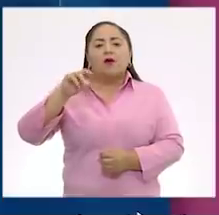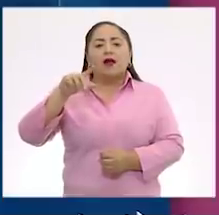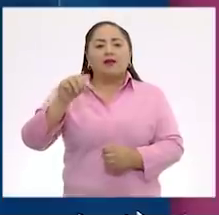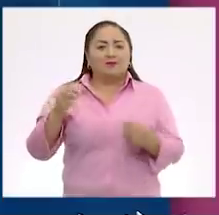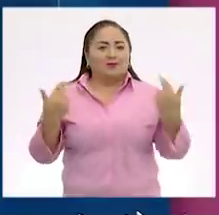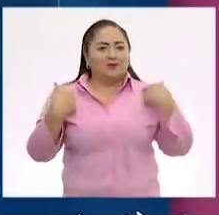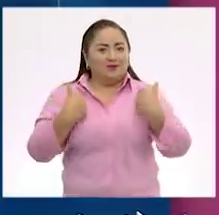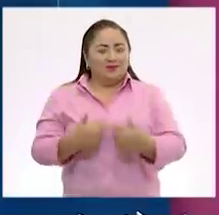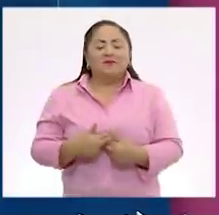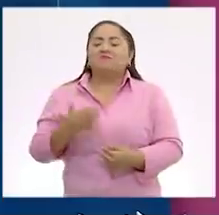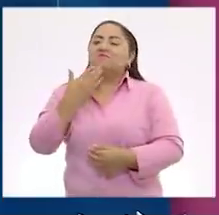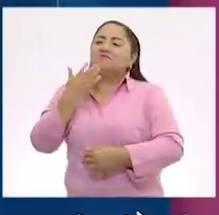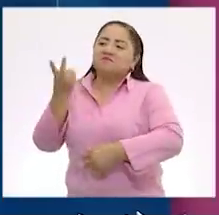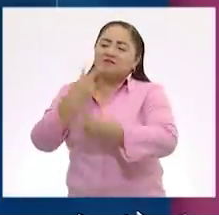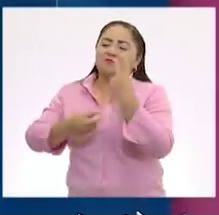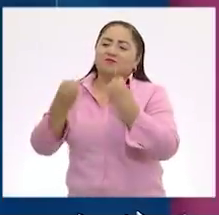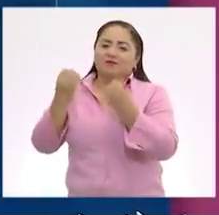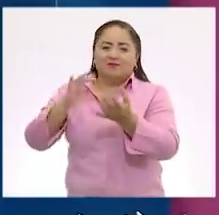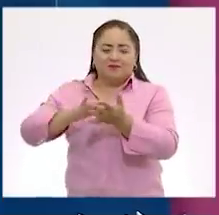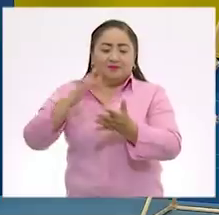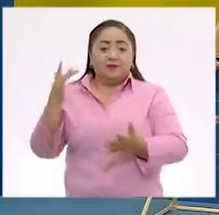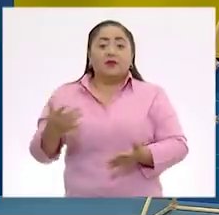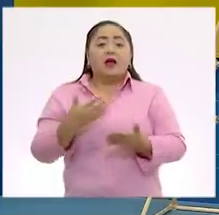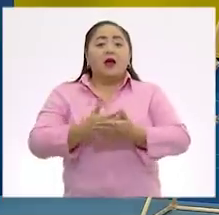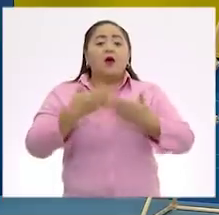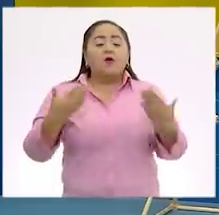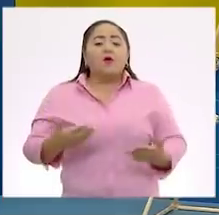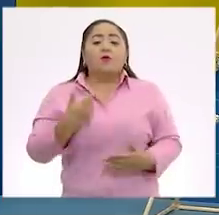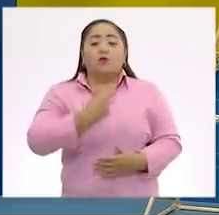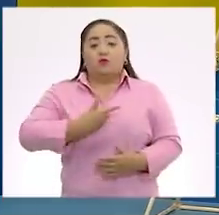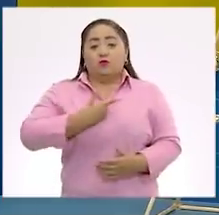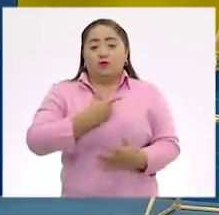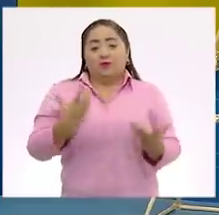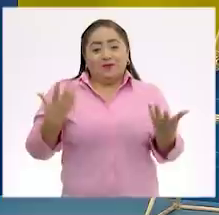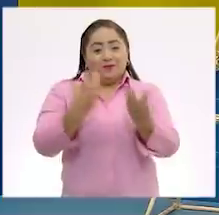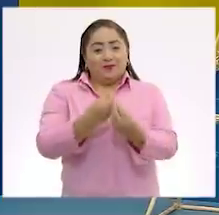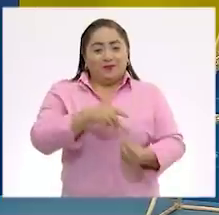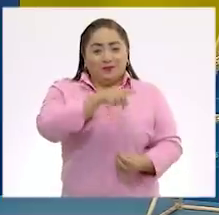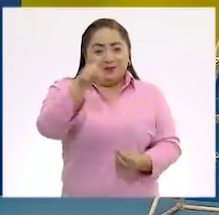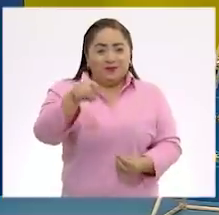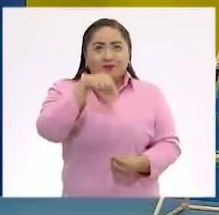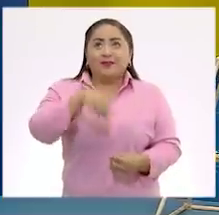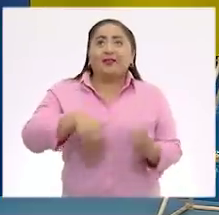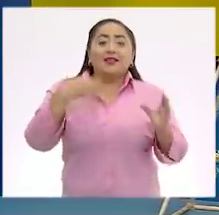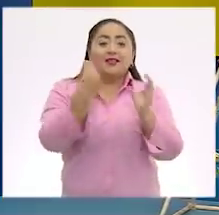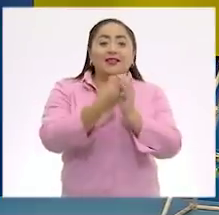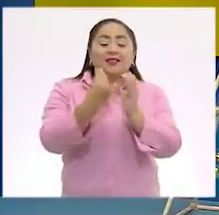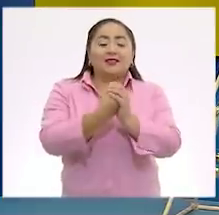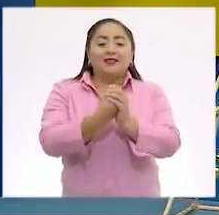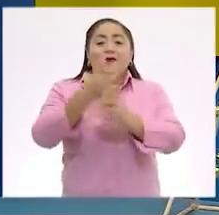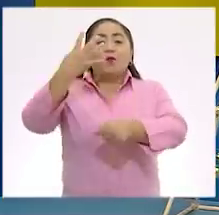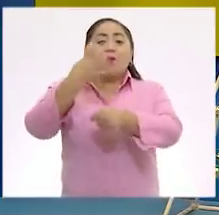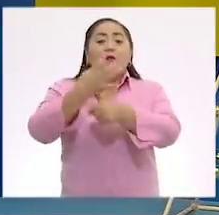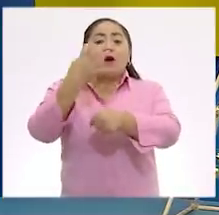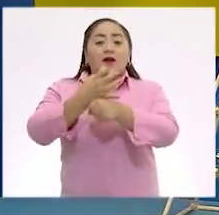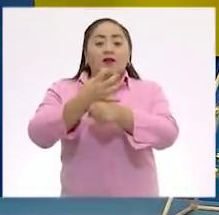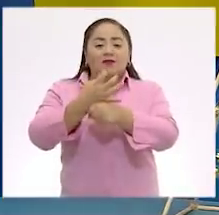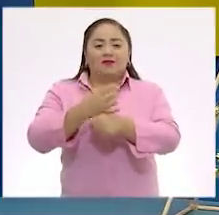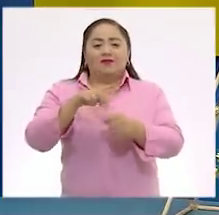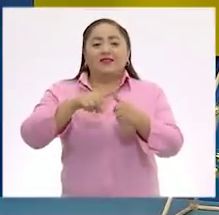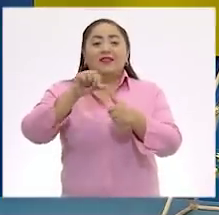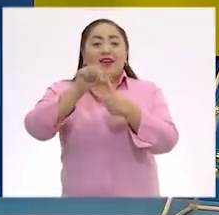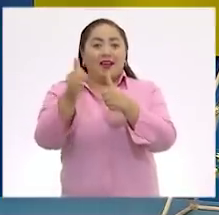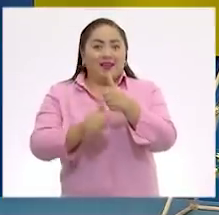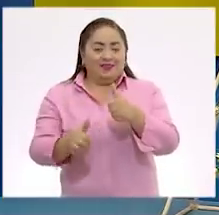bienvenido. Muchísimas gracias. Gracias, Juan Carlos. Vamos a tener el gusto de estar con ustedes en esta clase de cuarto grado de